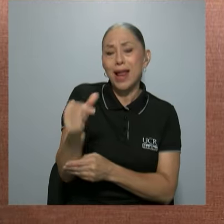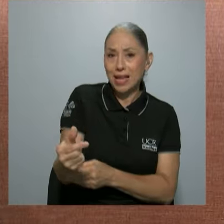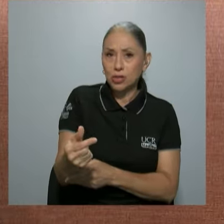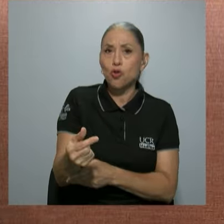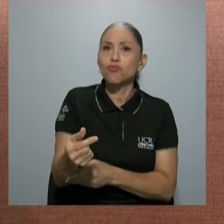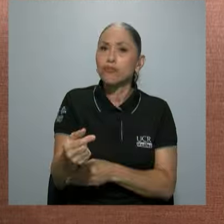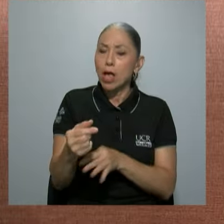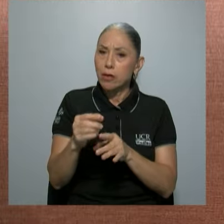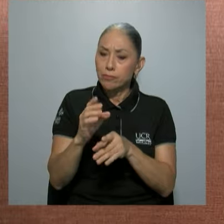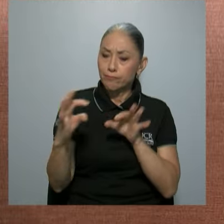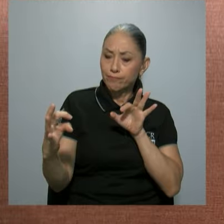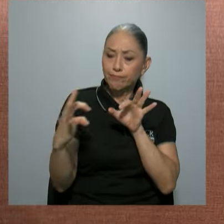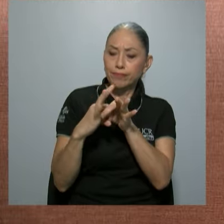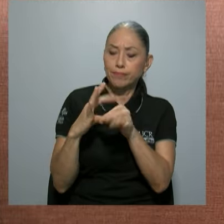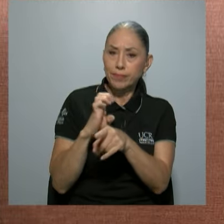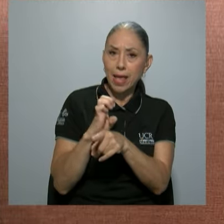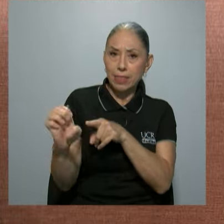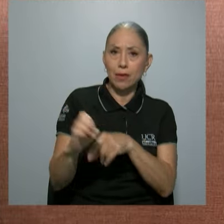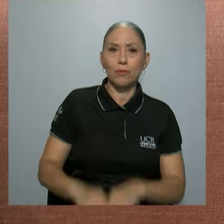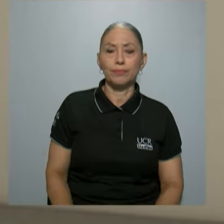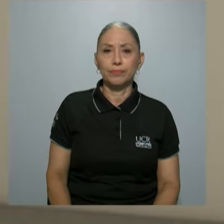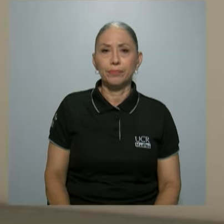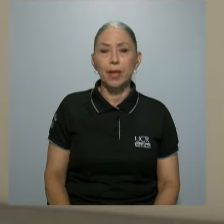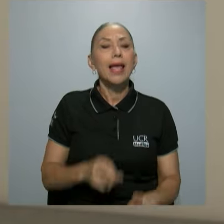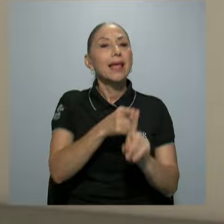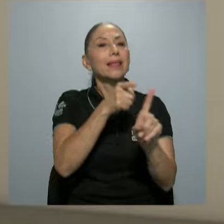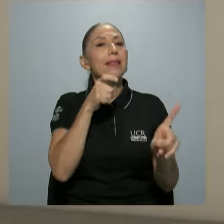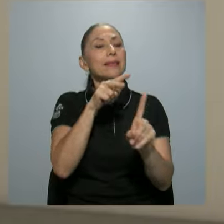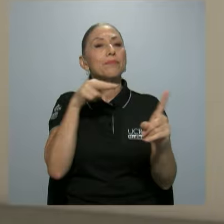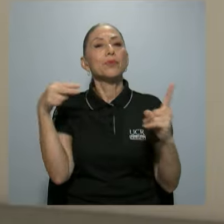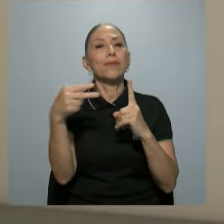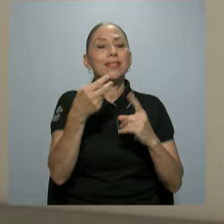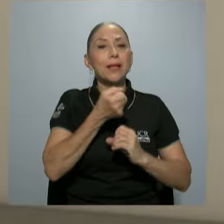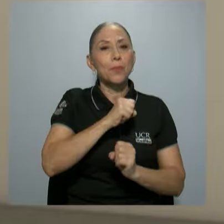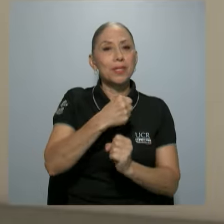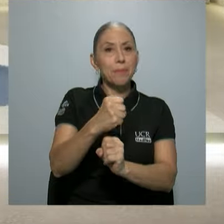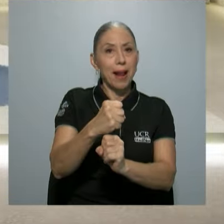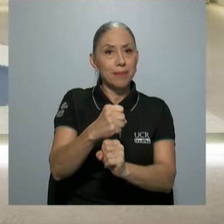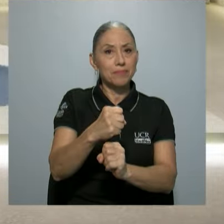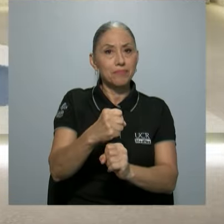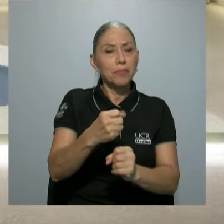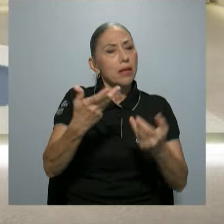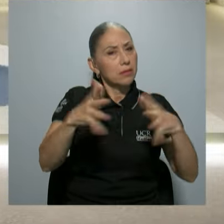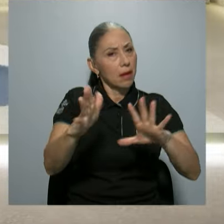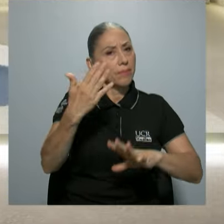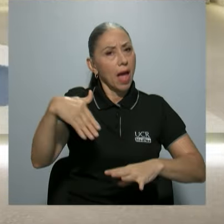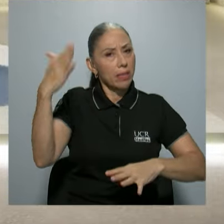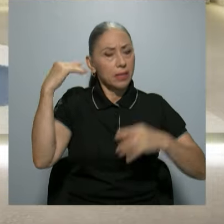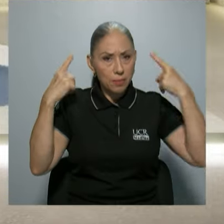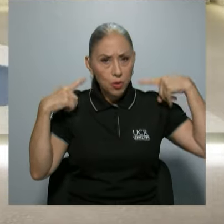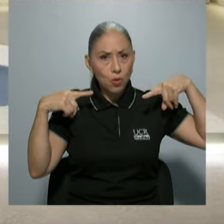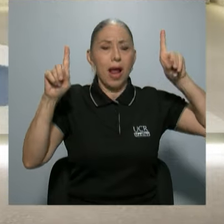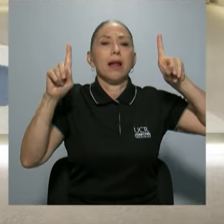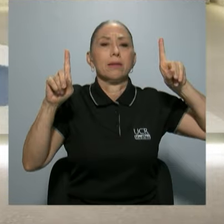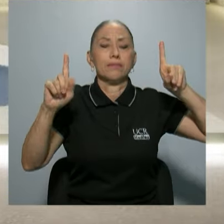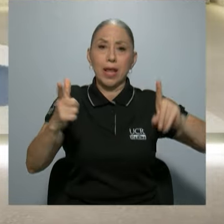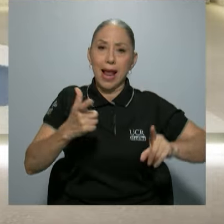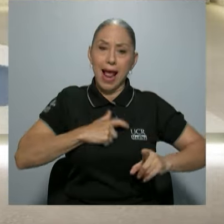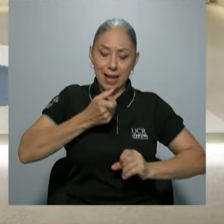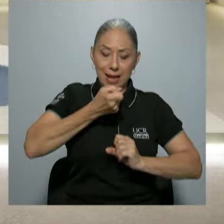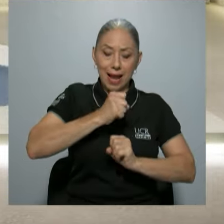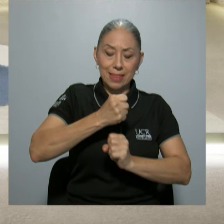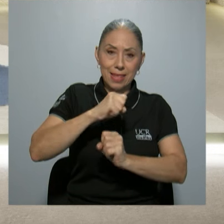de vista municipal, tenemos en las alcaldías que hemos controlado en